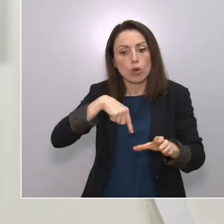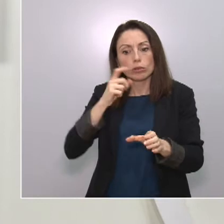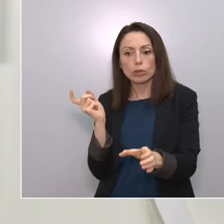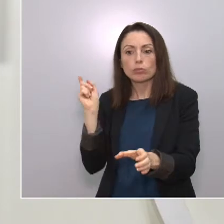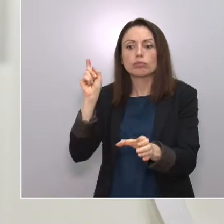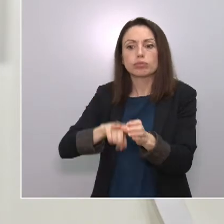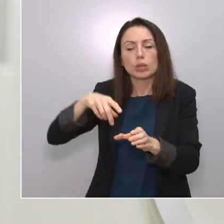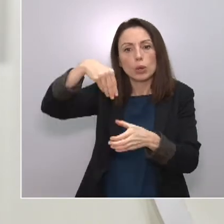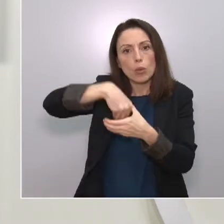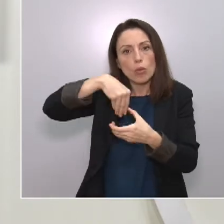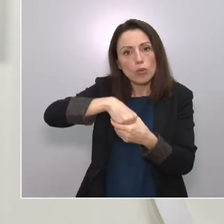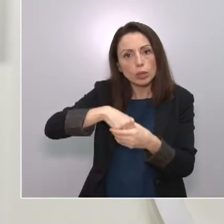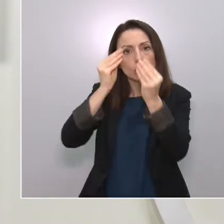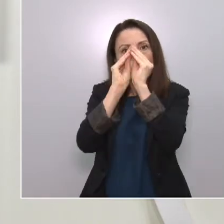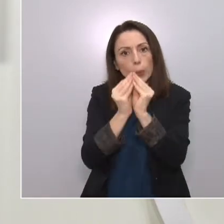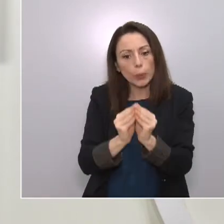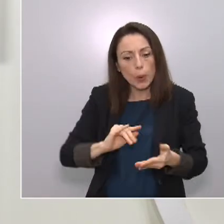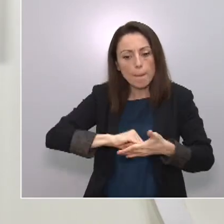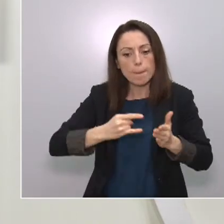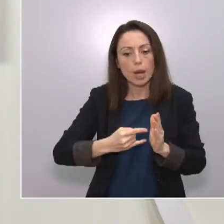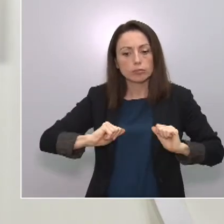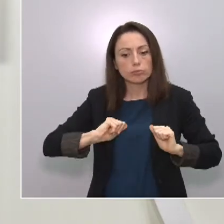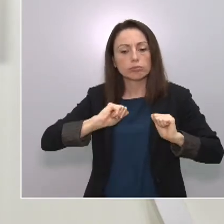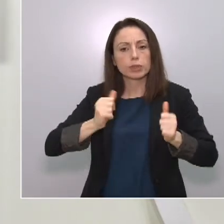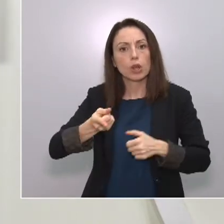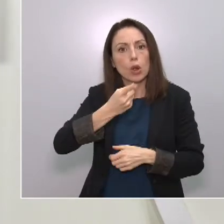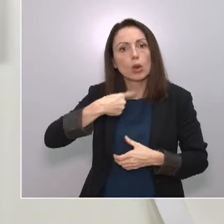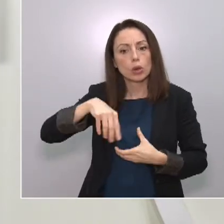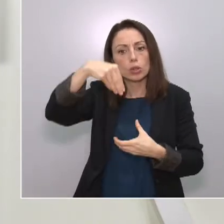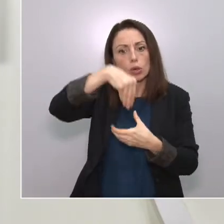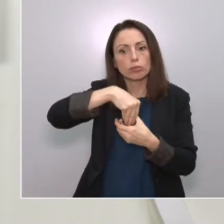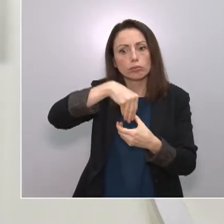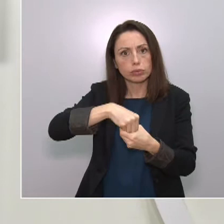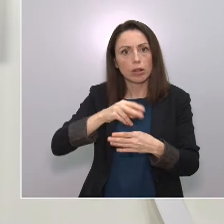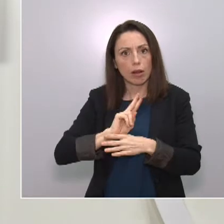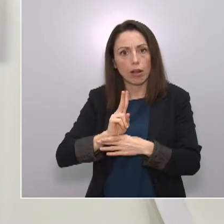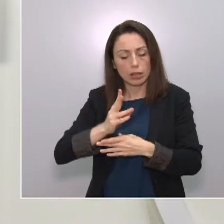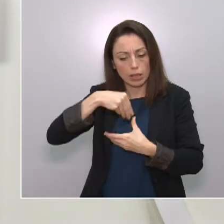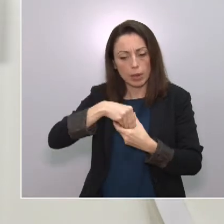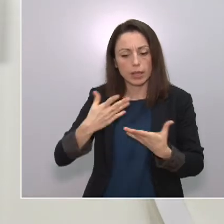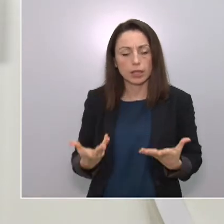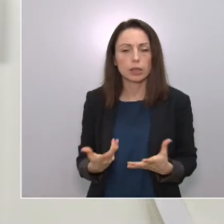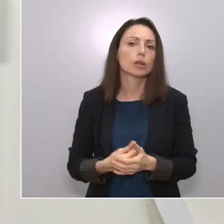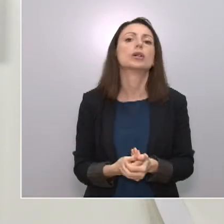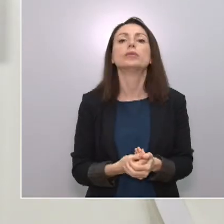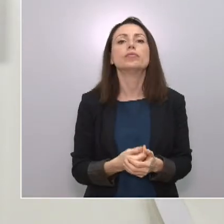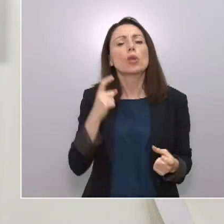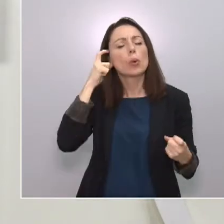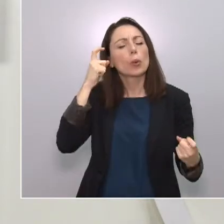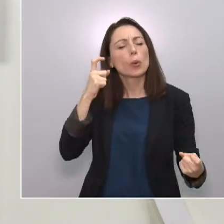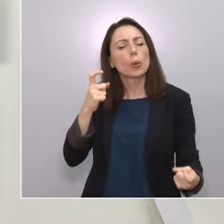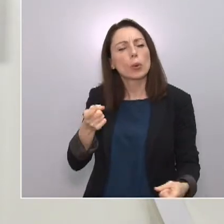de cualquier plan que se ponga en marcha en el que debamos ser parte activa de su ejecución. Todo nuestro